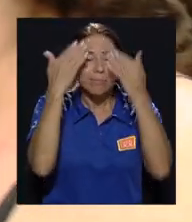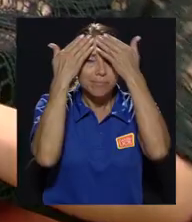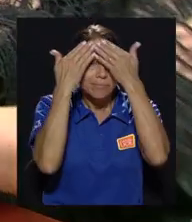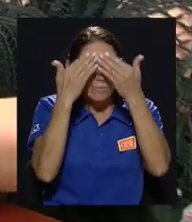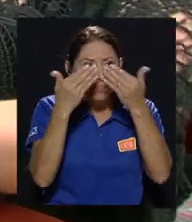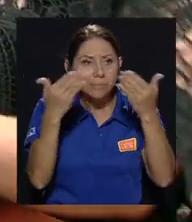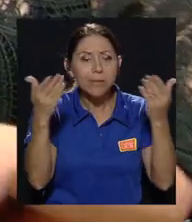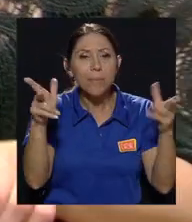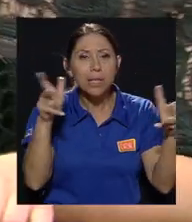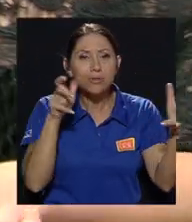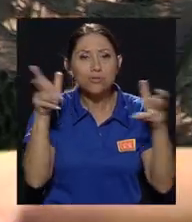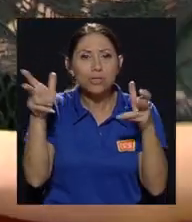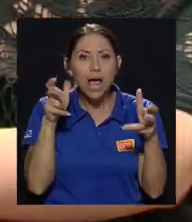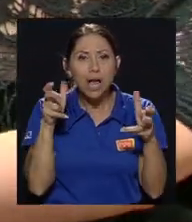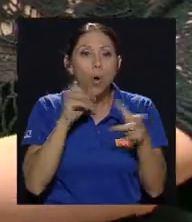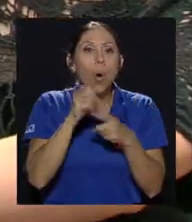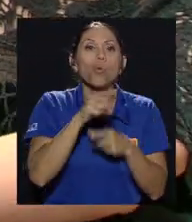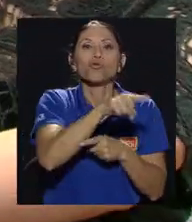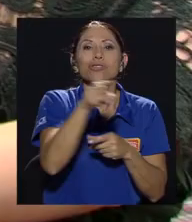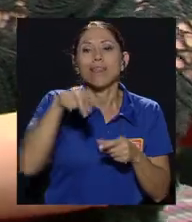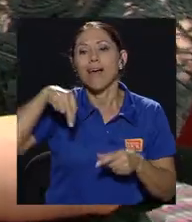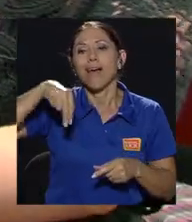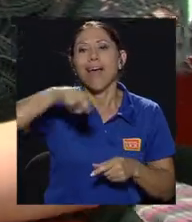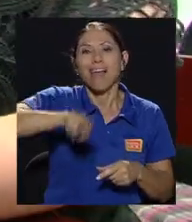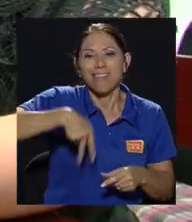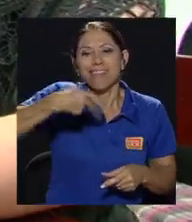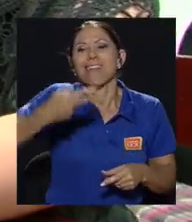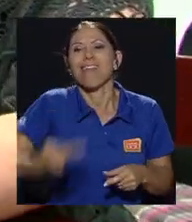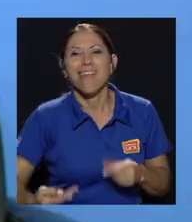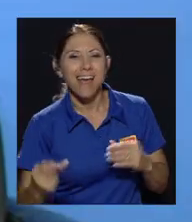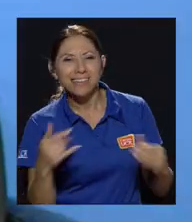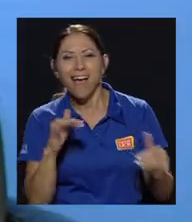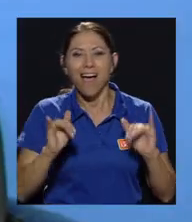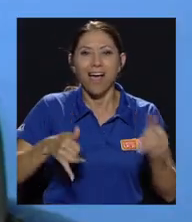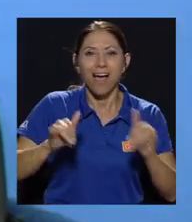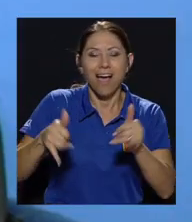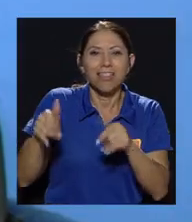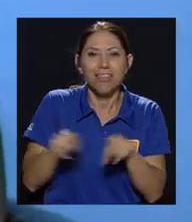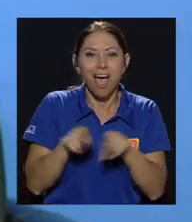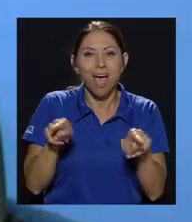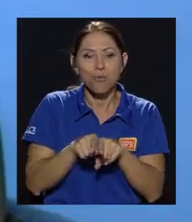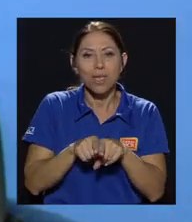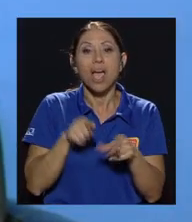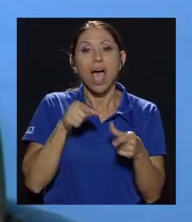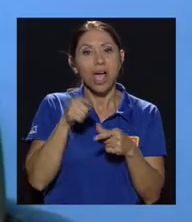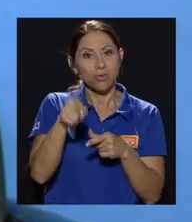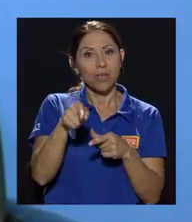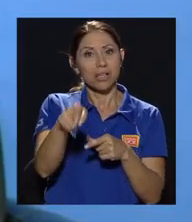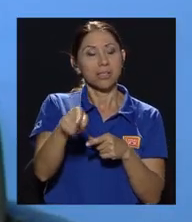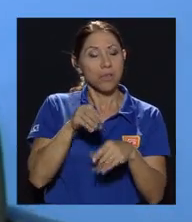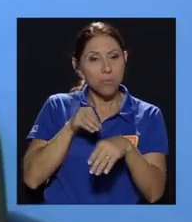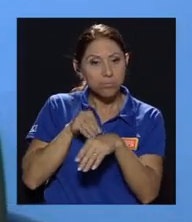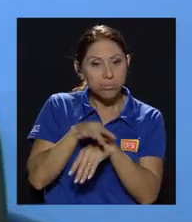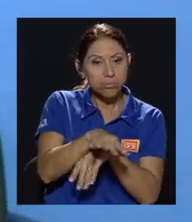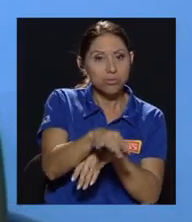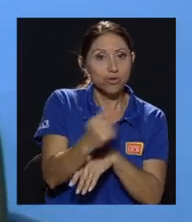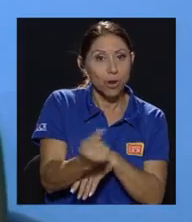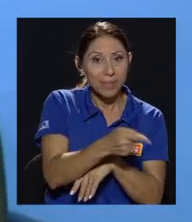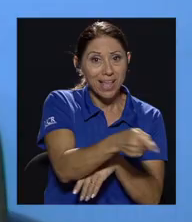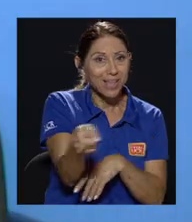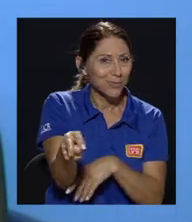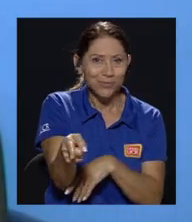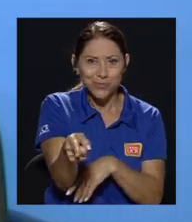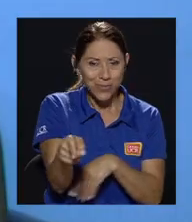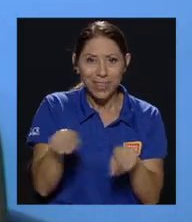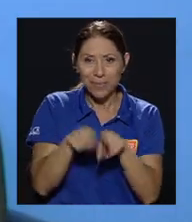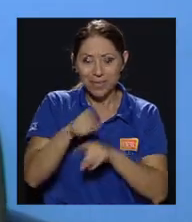se abre a tirarse el suelo, a jugar con ellos también, es como el módulo empieza a impactar no solo a ellos, sino también a